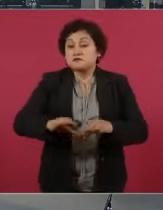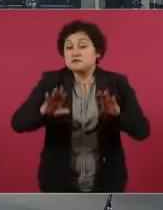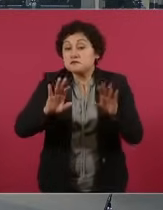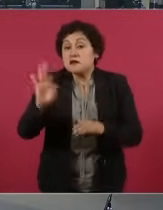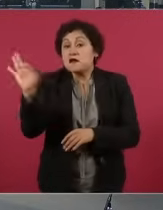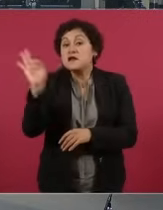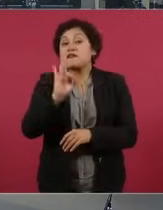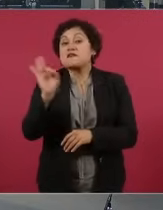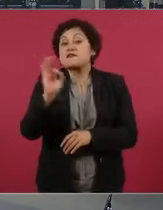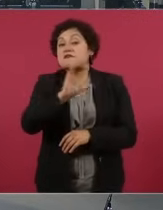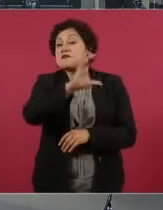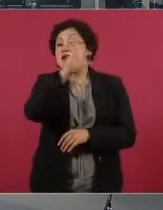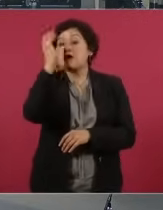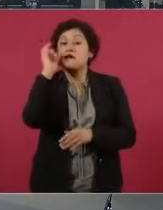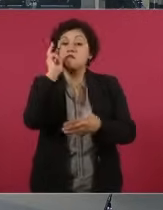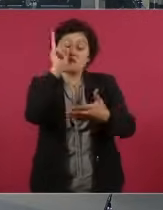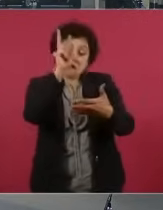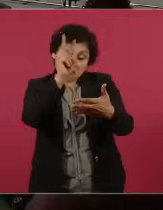ahí